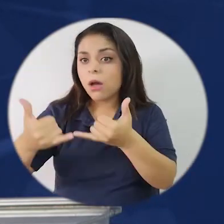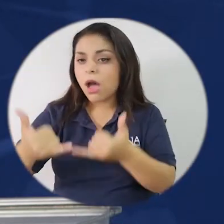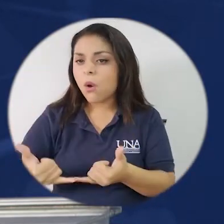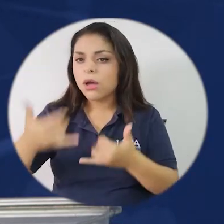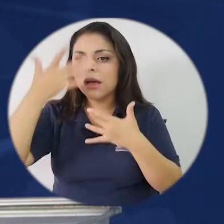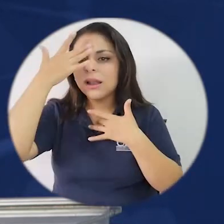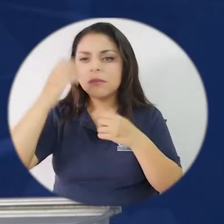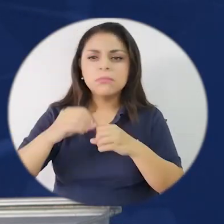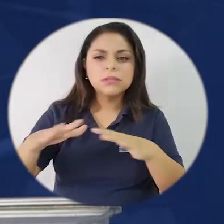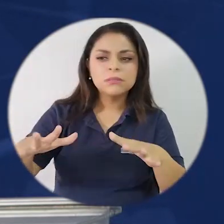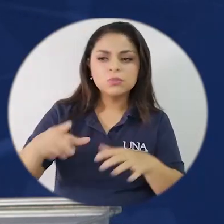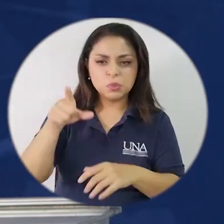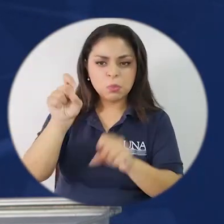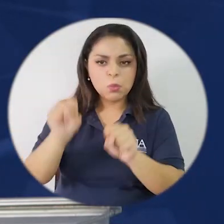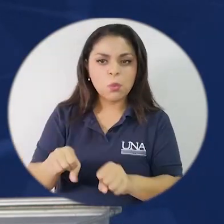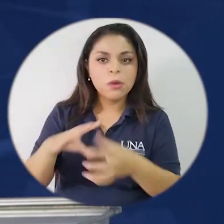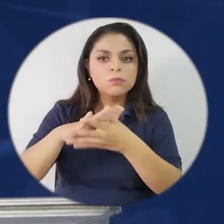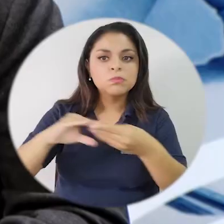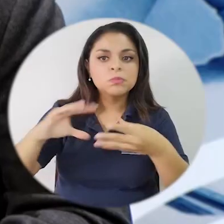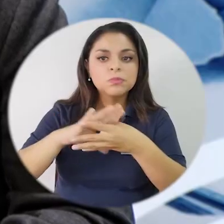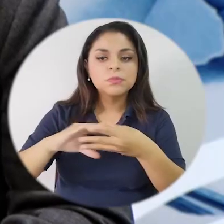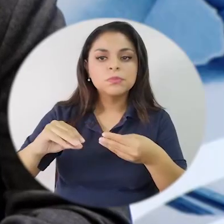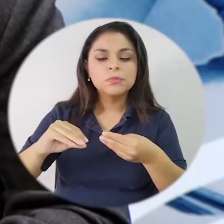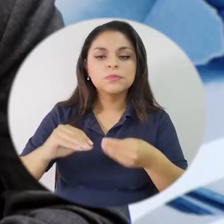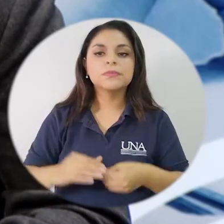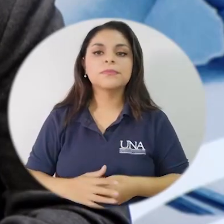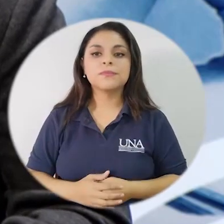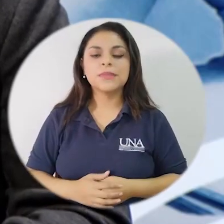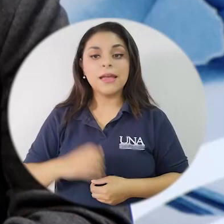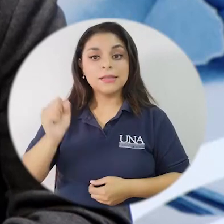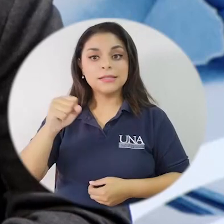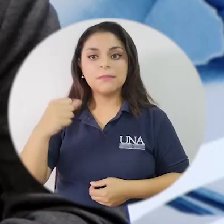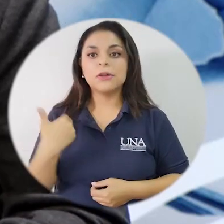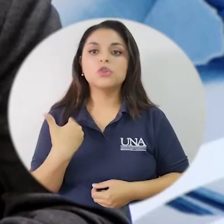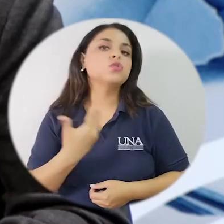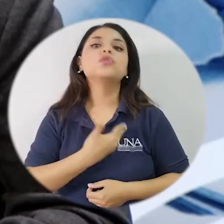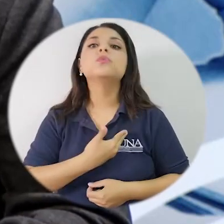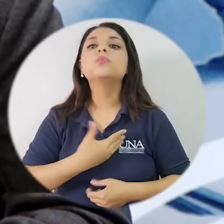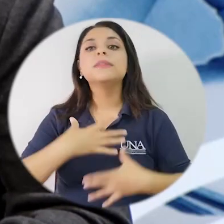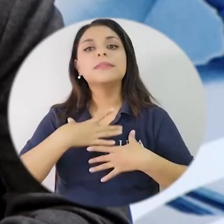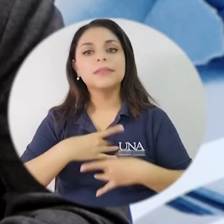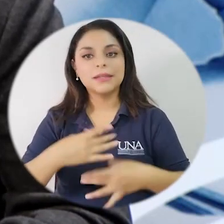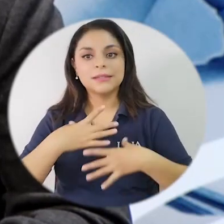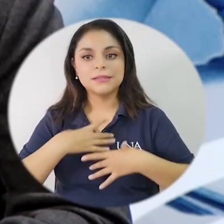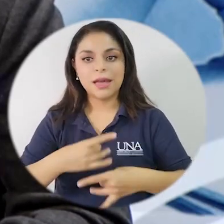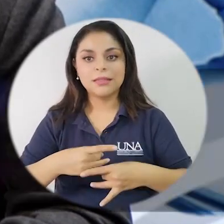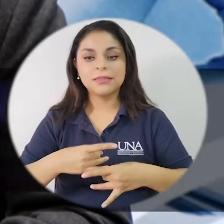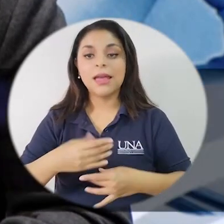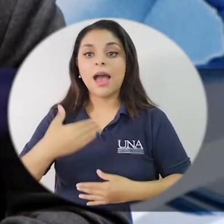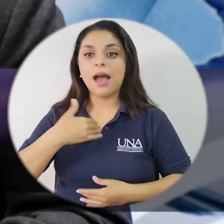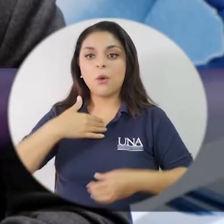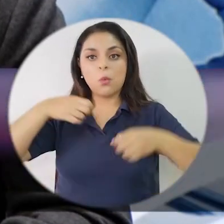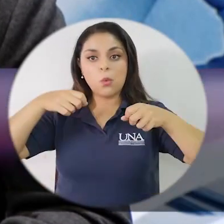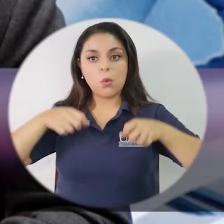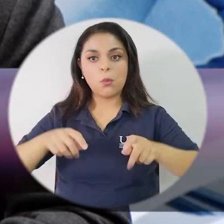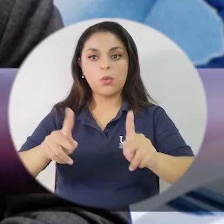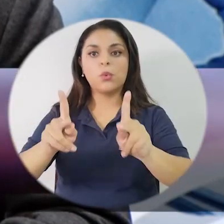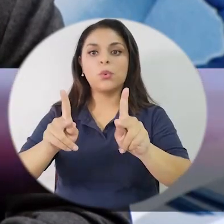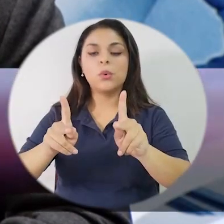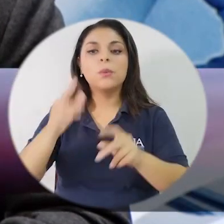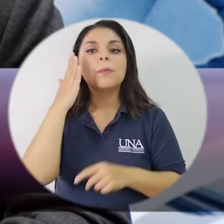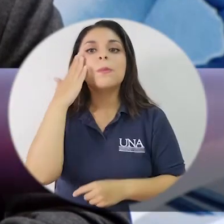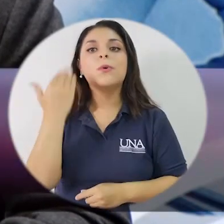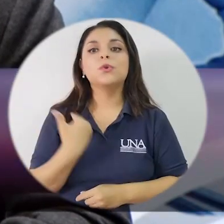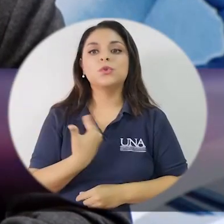poco al respecto de ese trabajo. Sí, para nosotros ha sido muy interesante el haber tenido esta oportunidad porque estábamos realizando